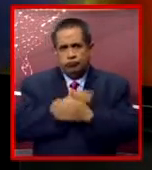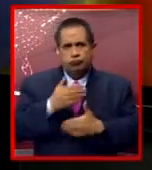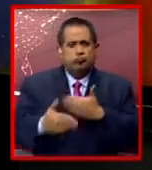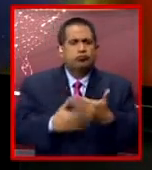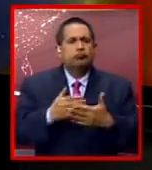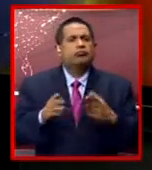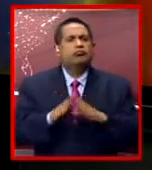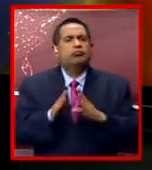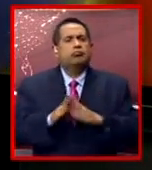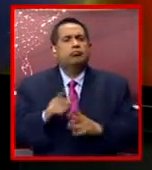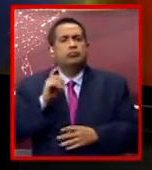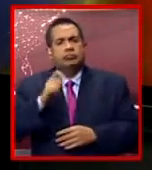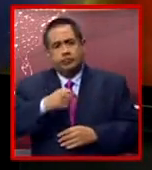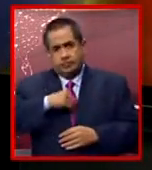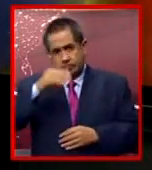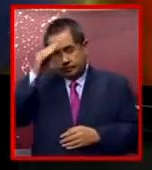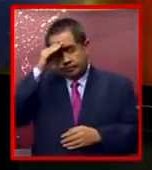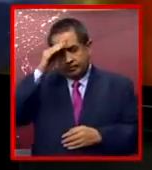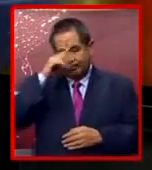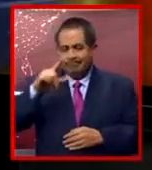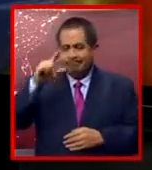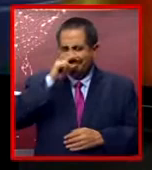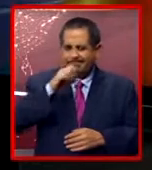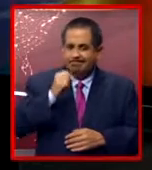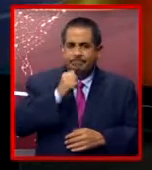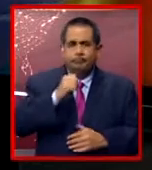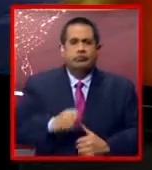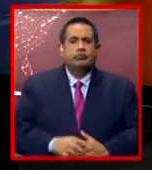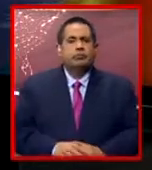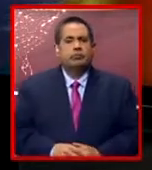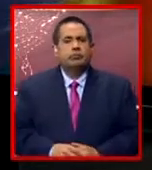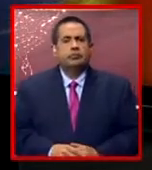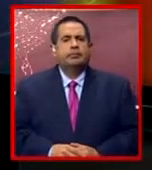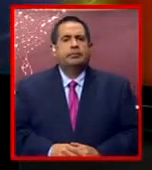no obstante, consideró que no se logró.